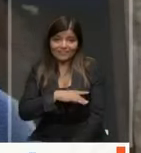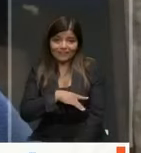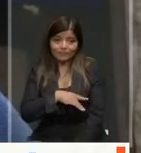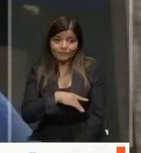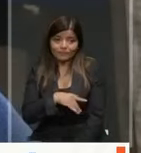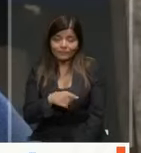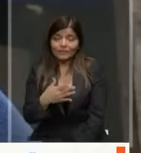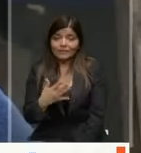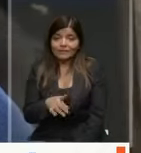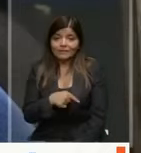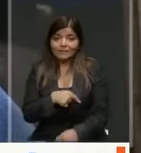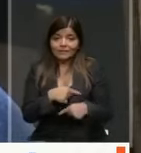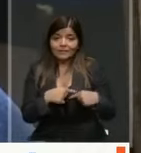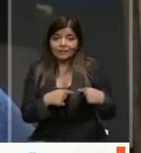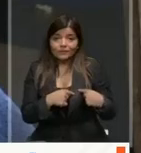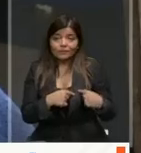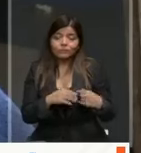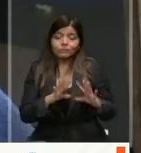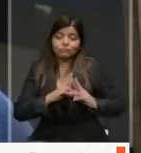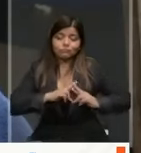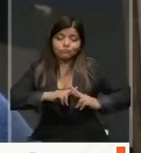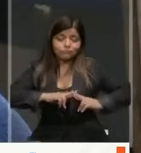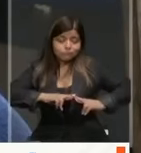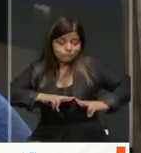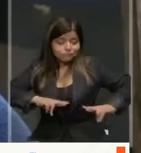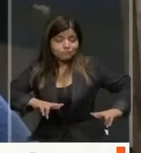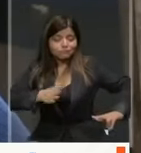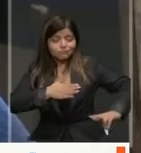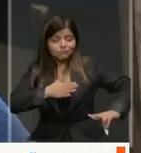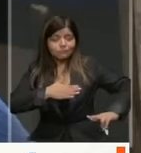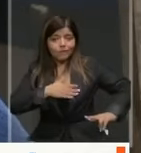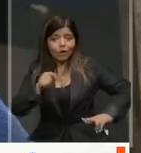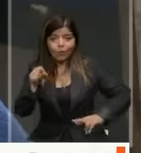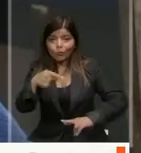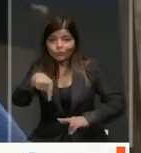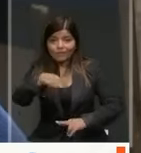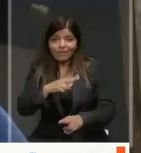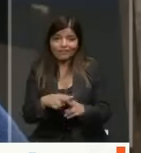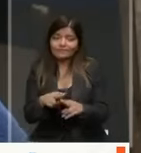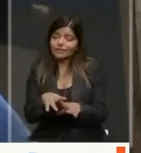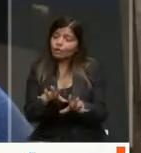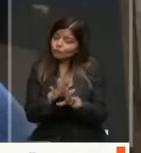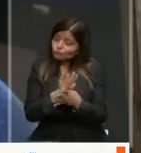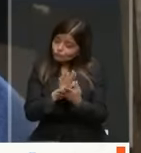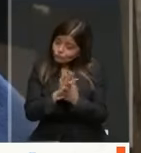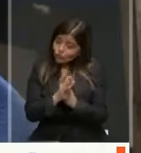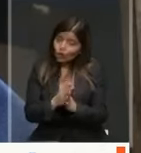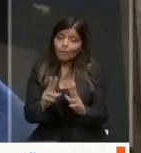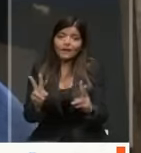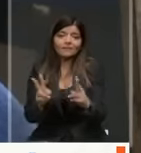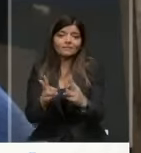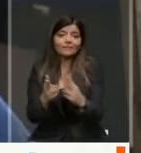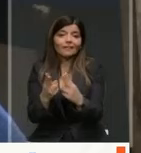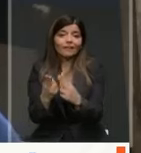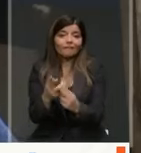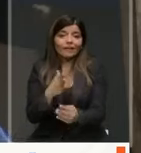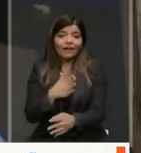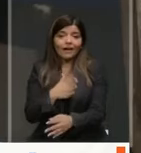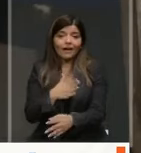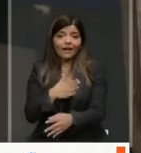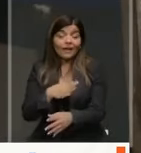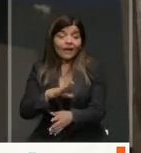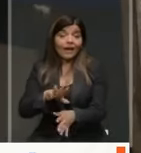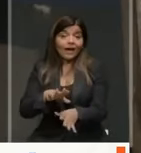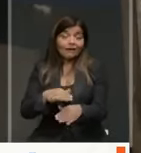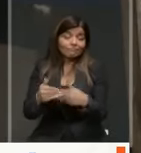Quedo con el corazón tranquilo que ustedes hicieron lo más posible para poder sacar la salud del adelante,